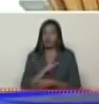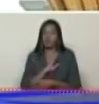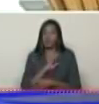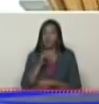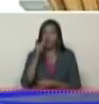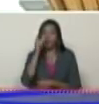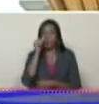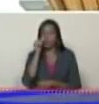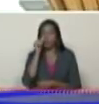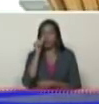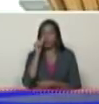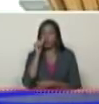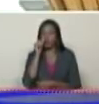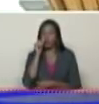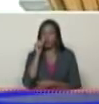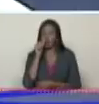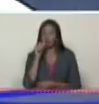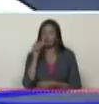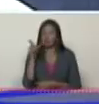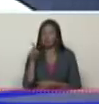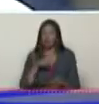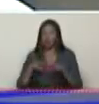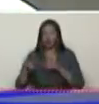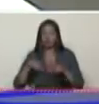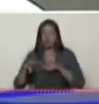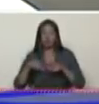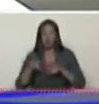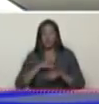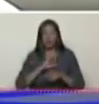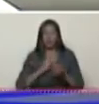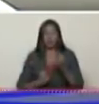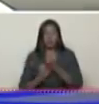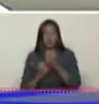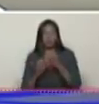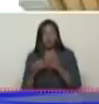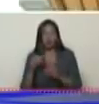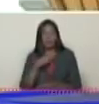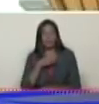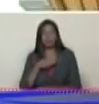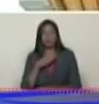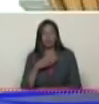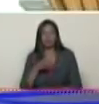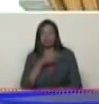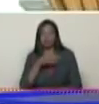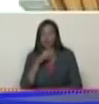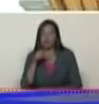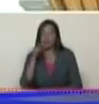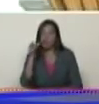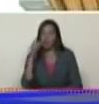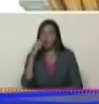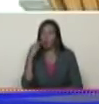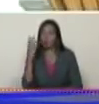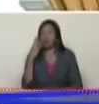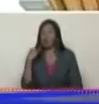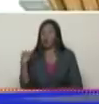Mogollón, coordinador nacional de las bases de misiones socialistas. Este joven